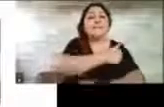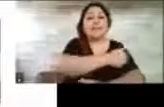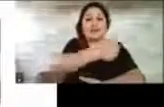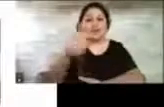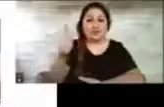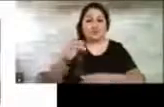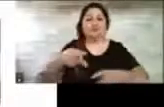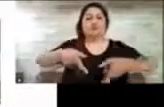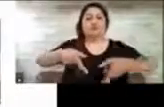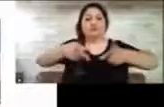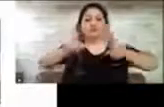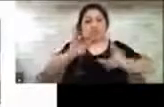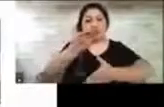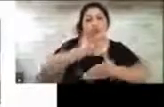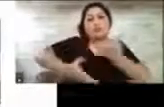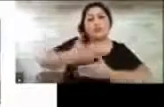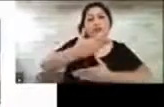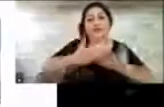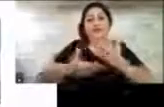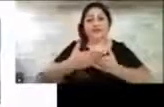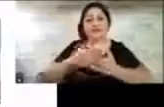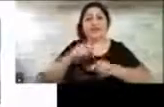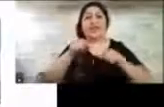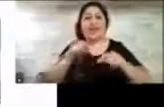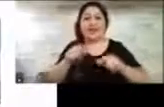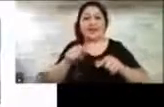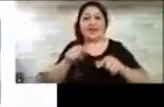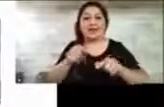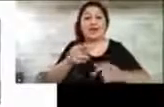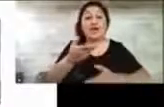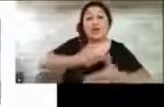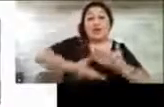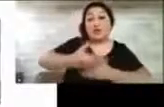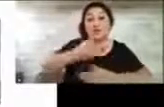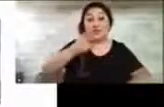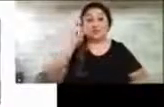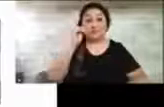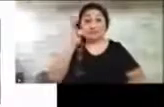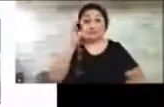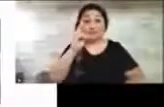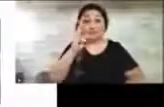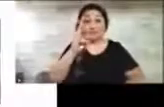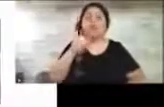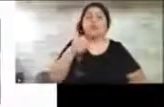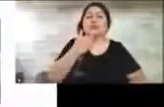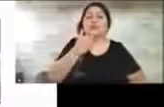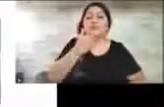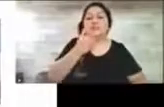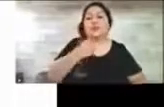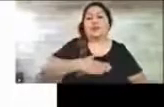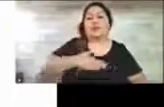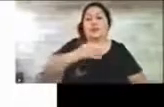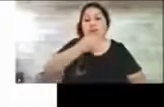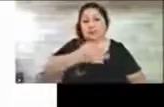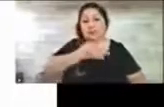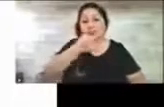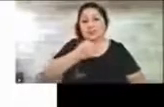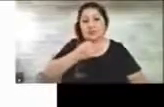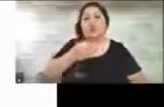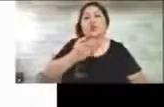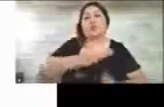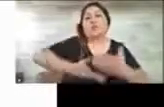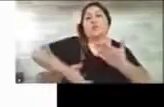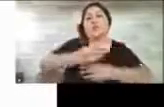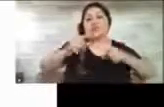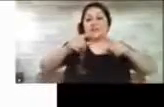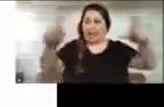ella. Y en ese sentido, más que una convivencia vial, a mí me gustaría hablar de una convivencia espacial, que incluya a todos. Y en